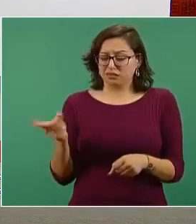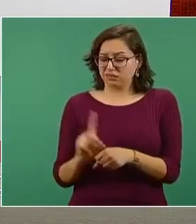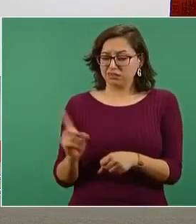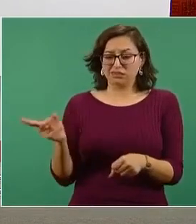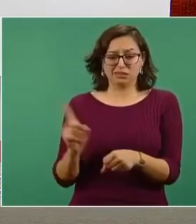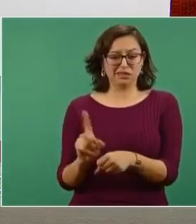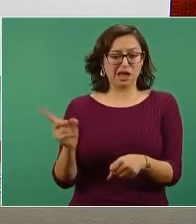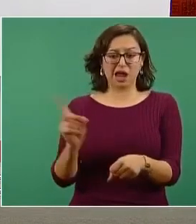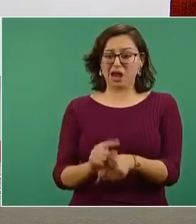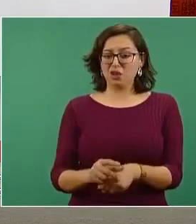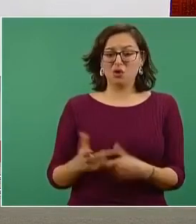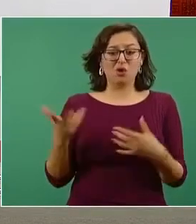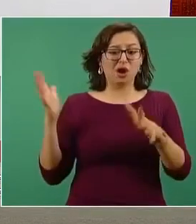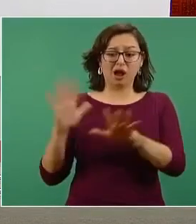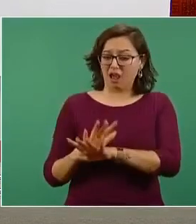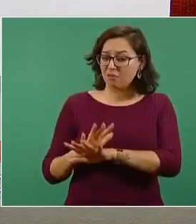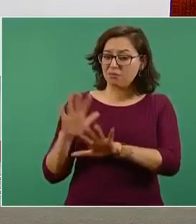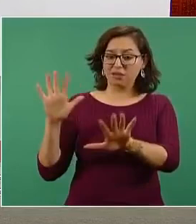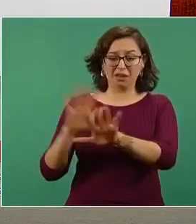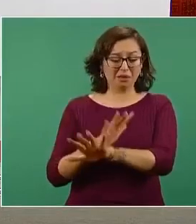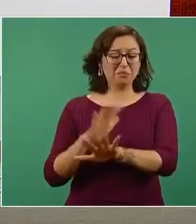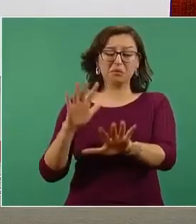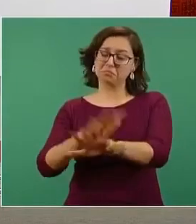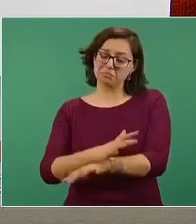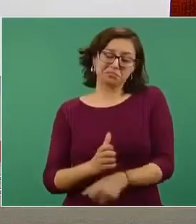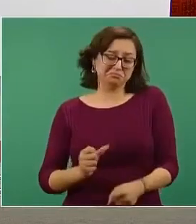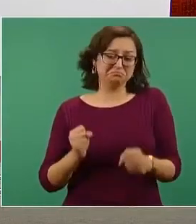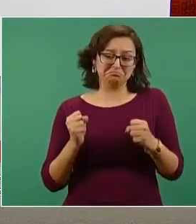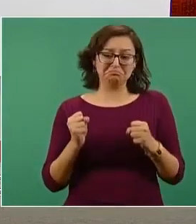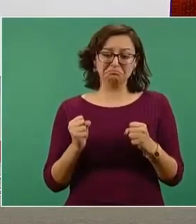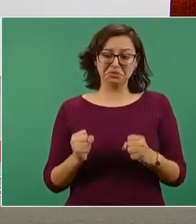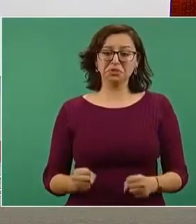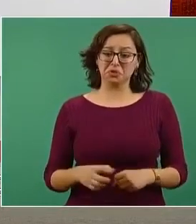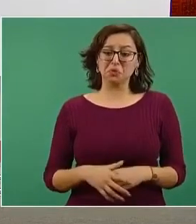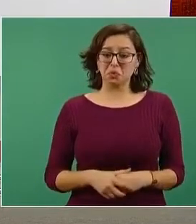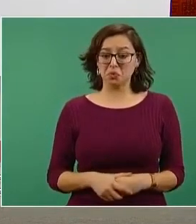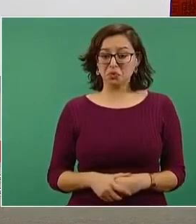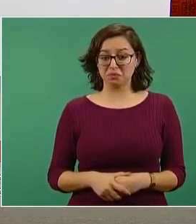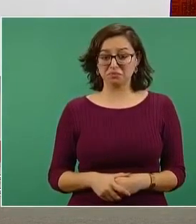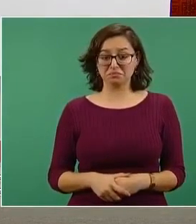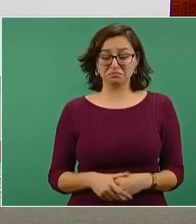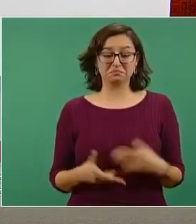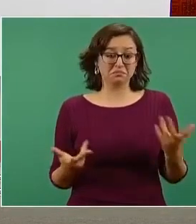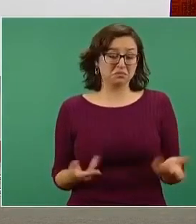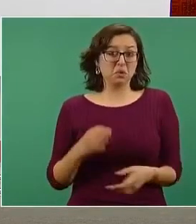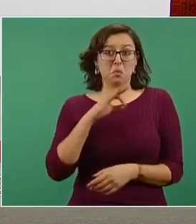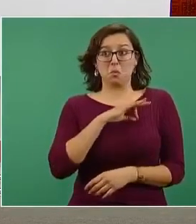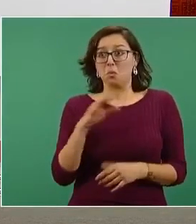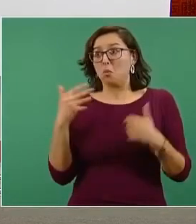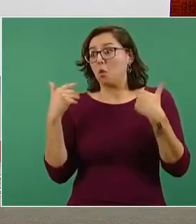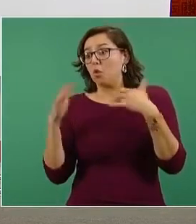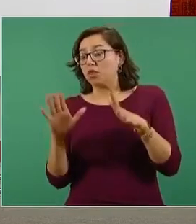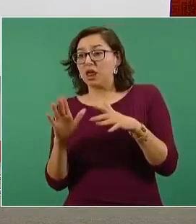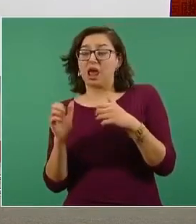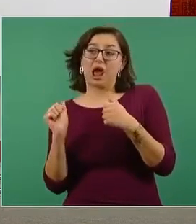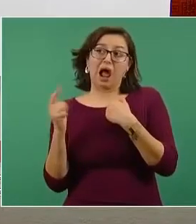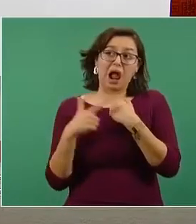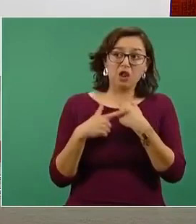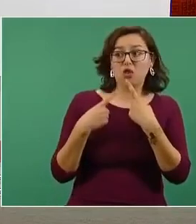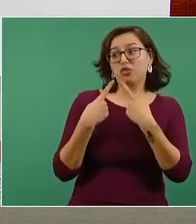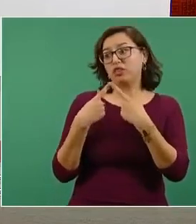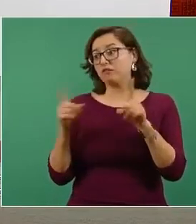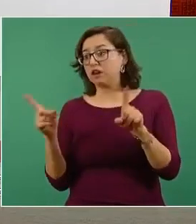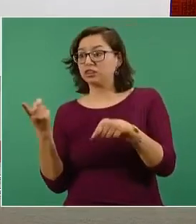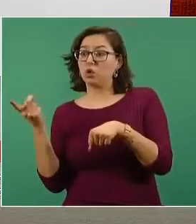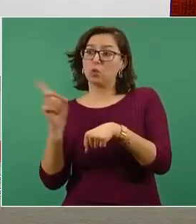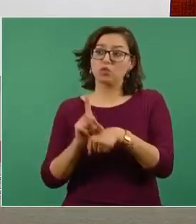las actualizaciones, al momento que se cotejan los datos, de seguro pudiera haber alguna diferencia entre